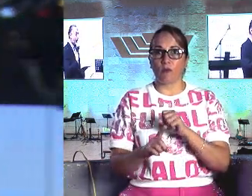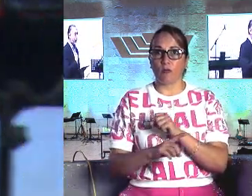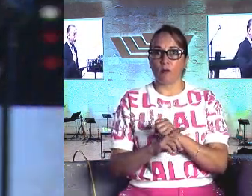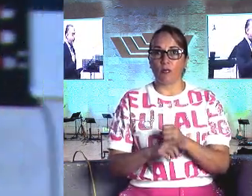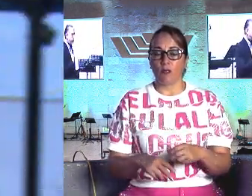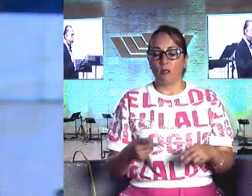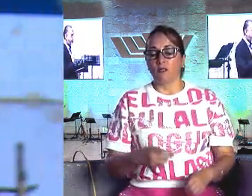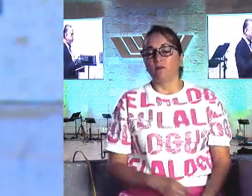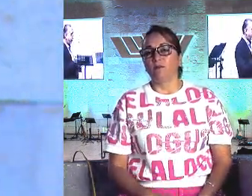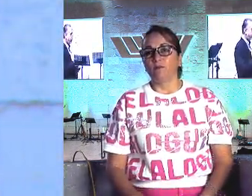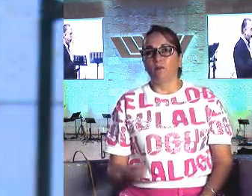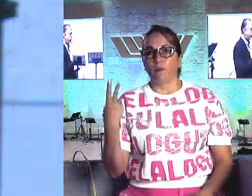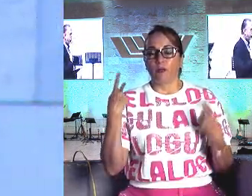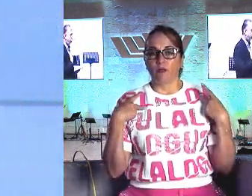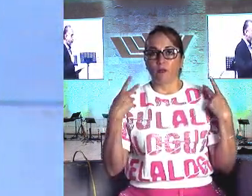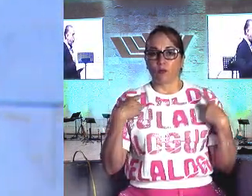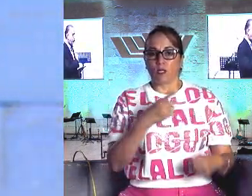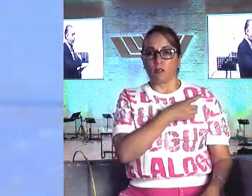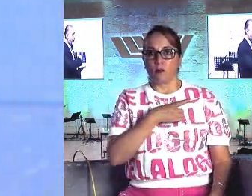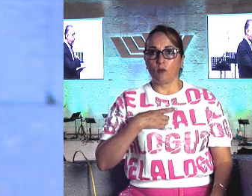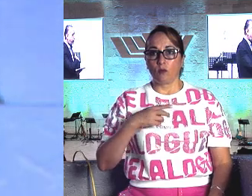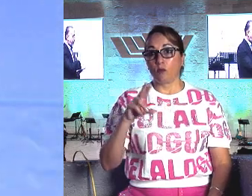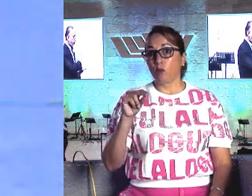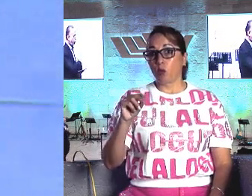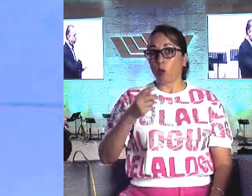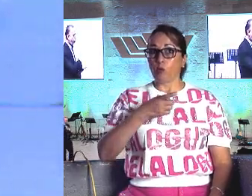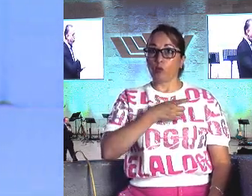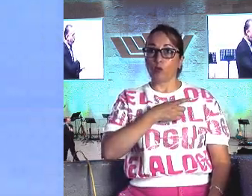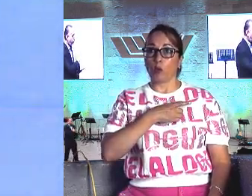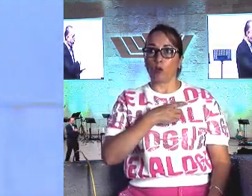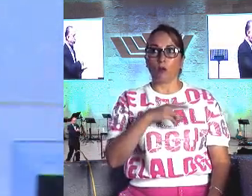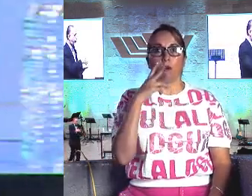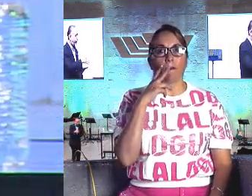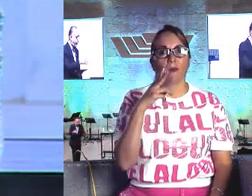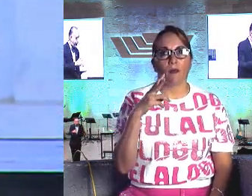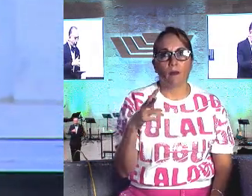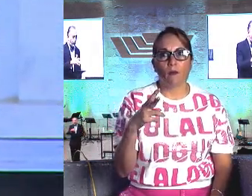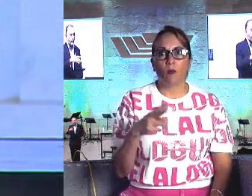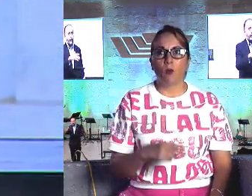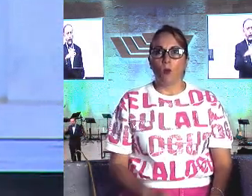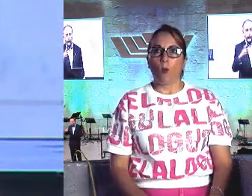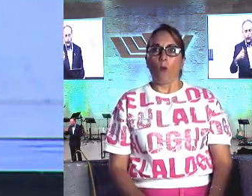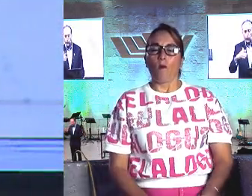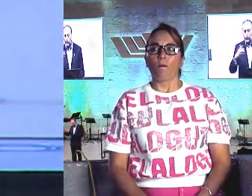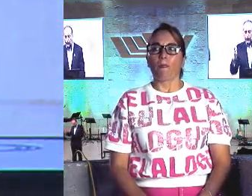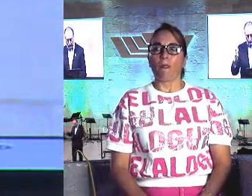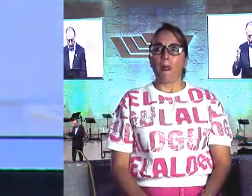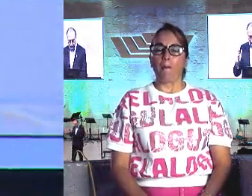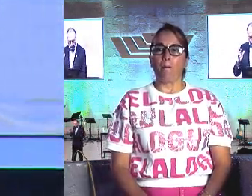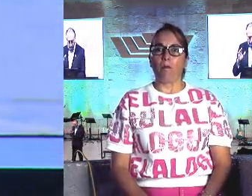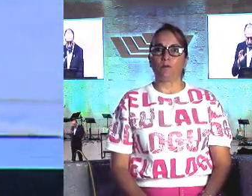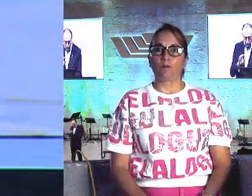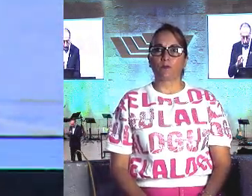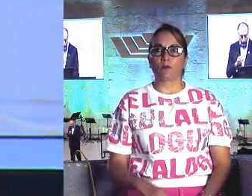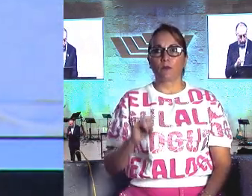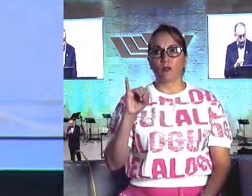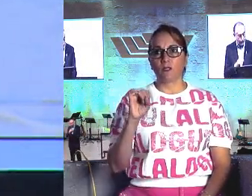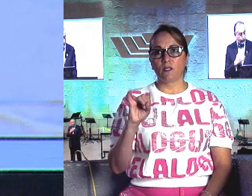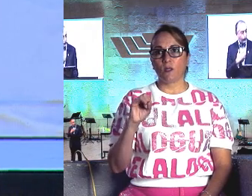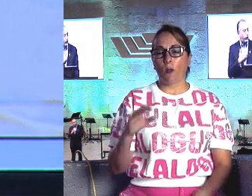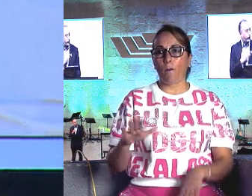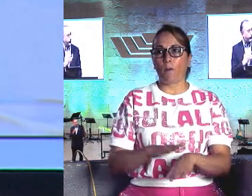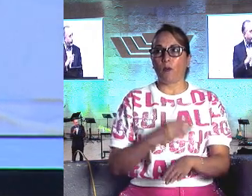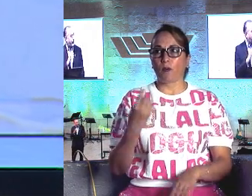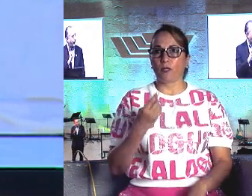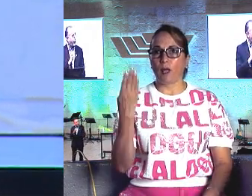endeudada. No solamente viéndolo desde un punto de vista civil o mercantil o penal, sino porque la Biblia misma